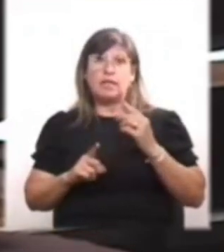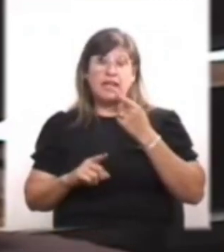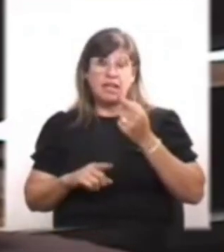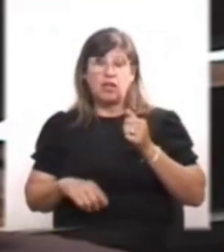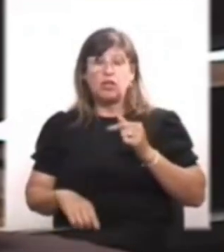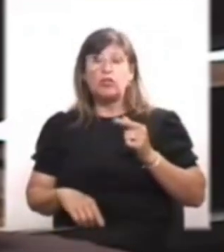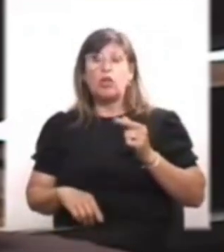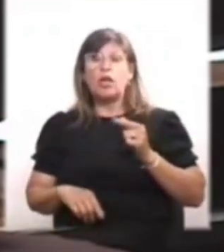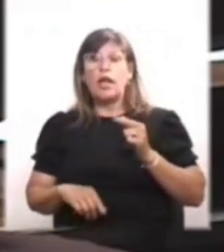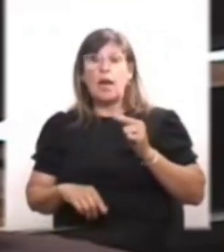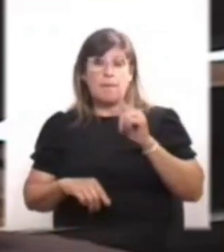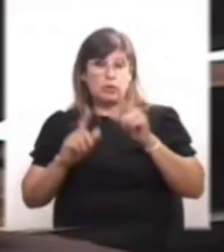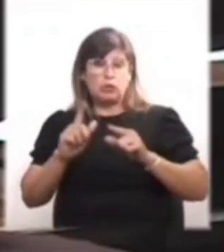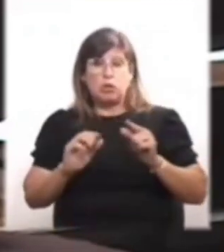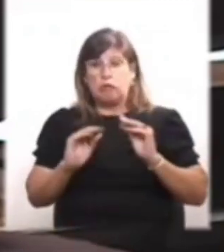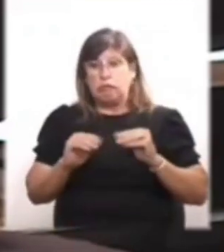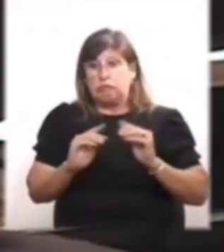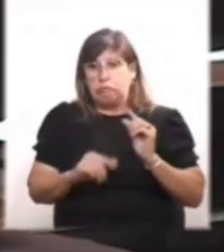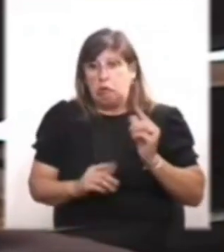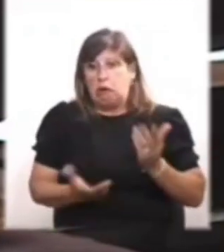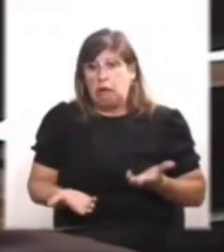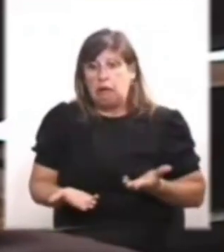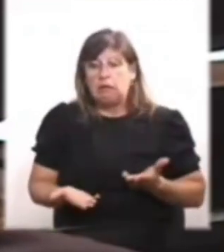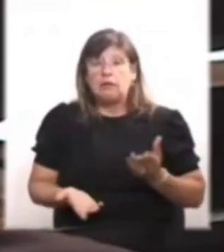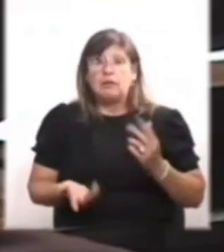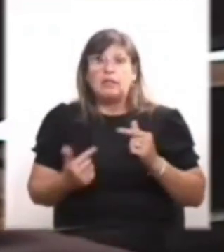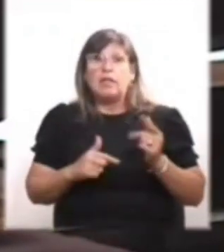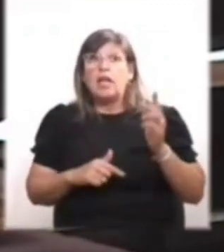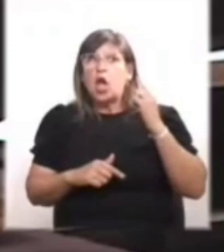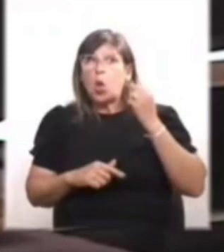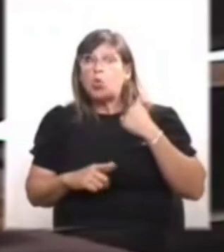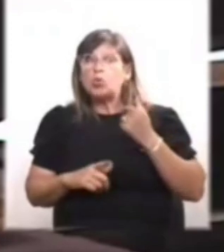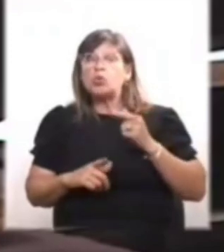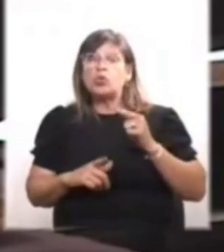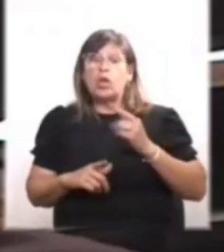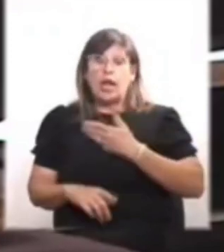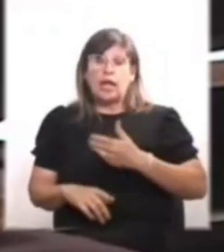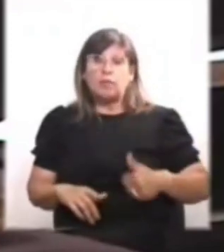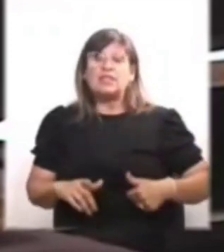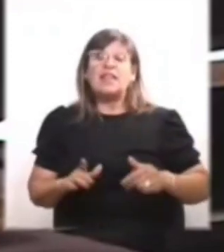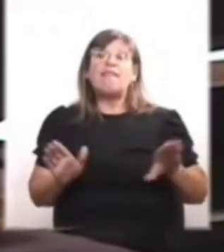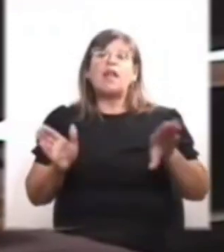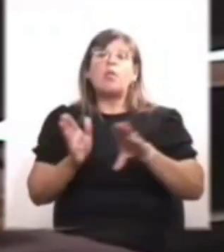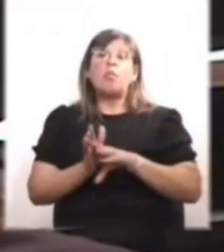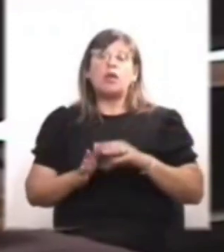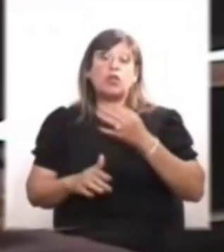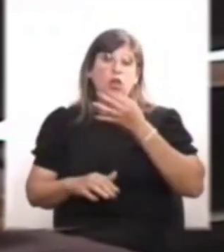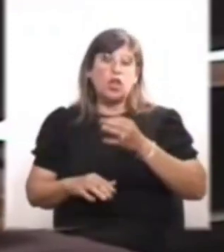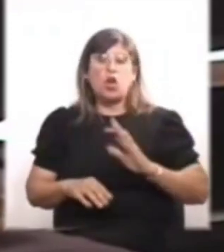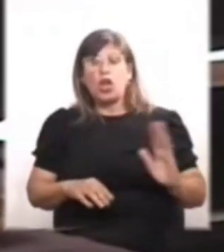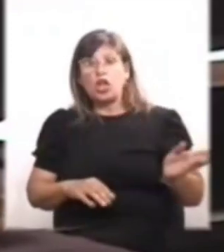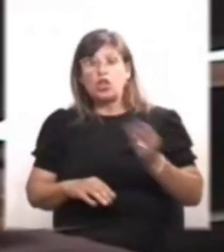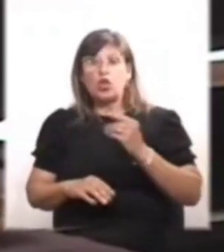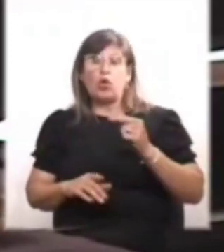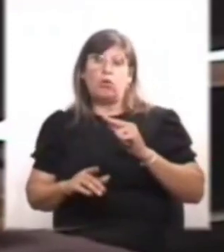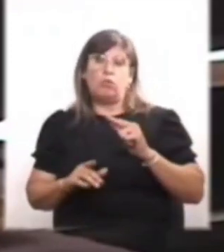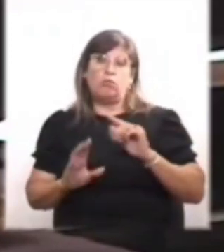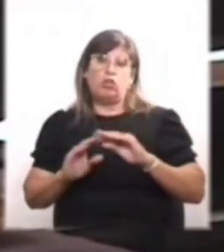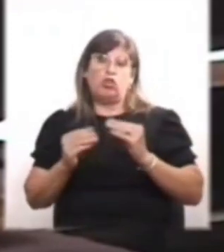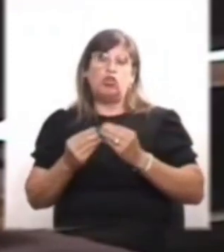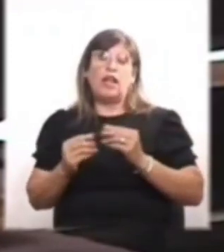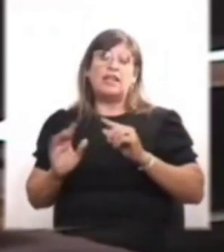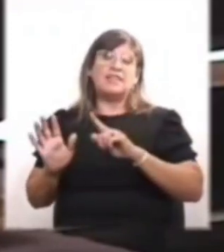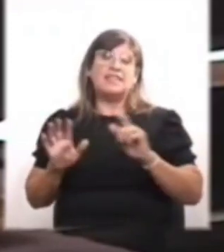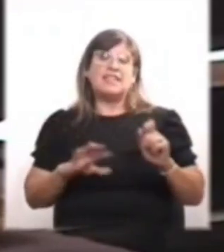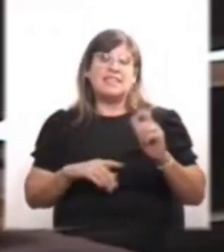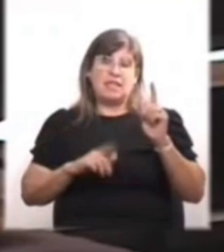gente. El otro día escuché al presidente del puerto que dijo que todo el puerto son 700